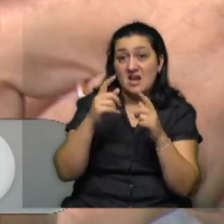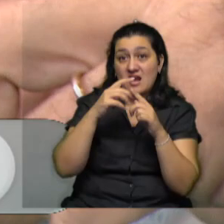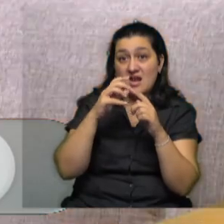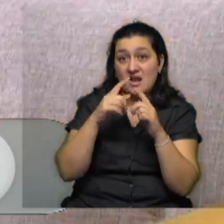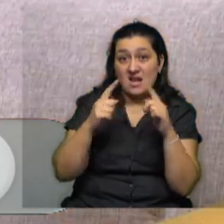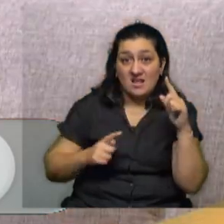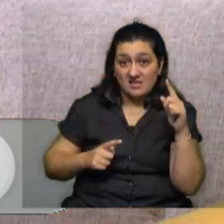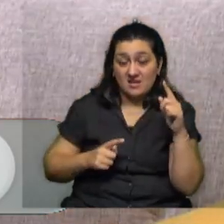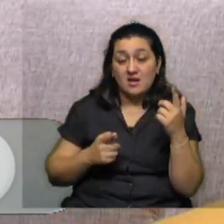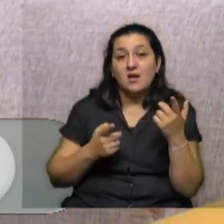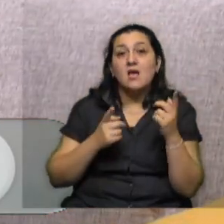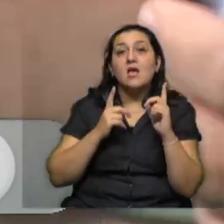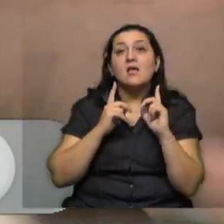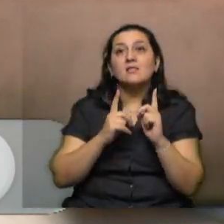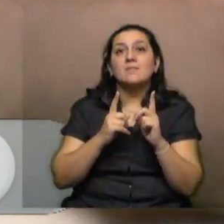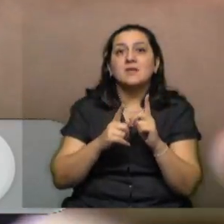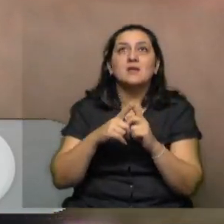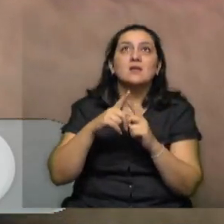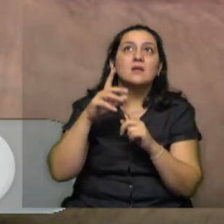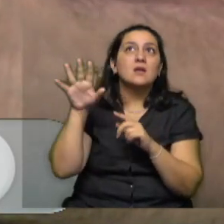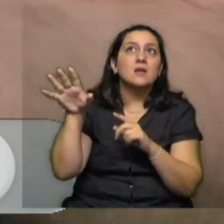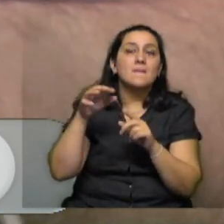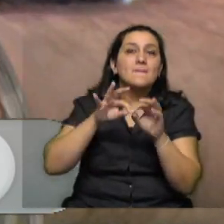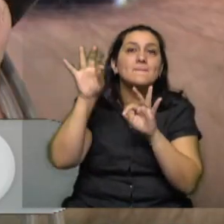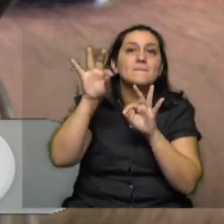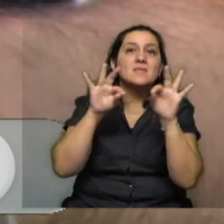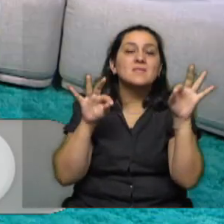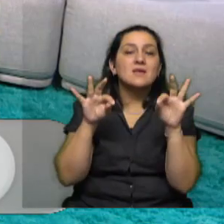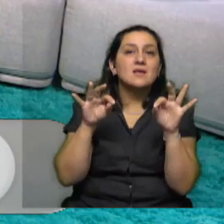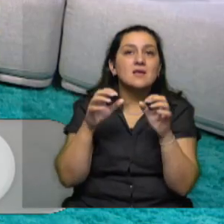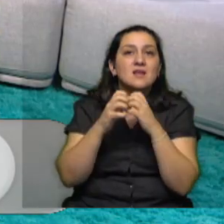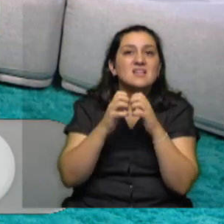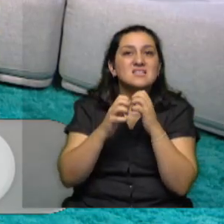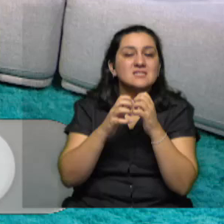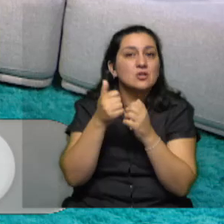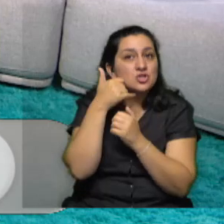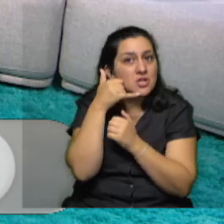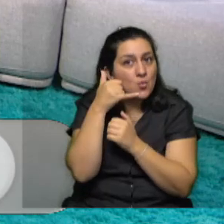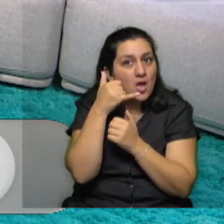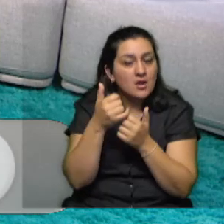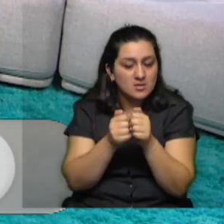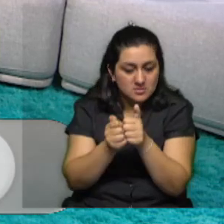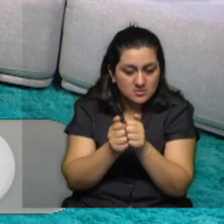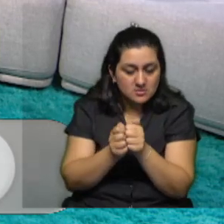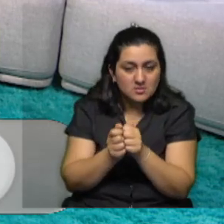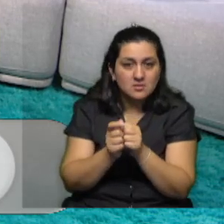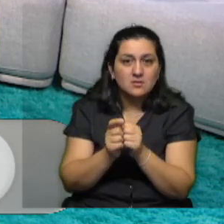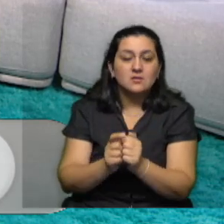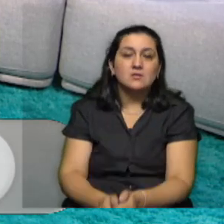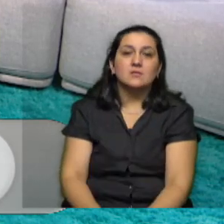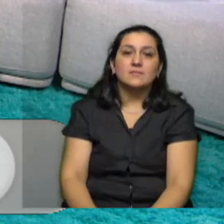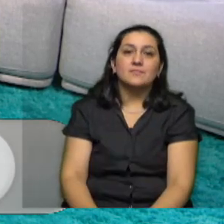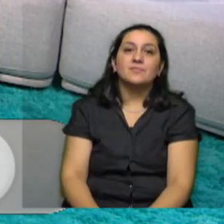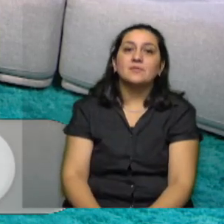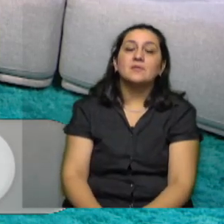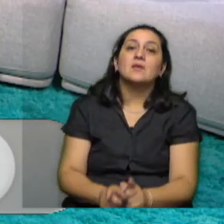también radiofrecuencias, por ejemplo, los que emiten las antenas, los celulares, por ejemplo, que tampoco vemos. Y electromagnéticos o campos electromagnéticos